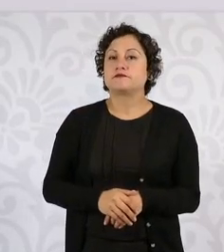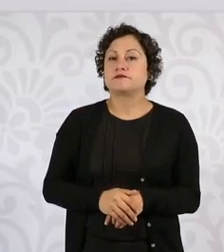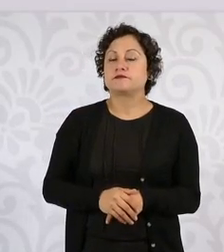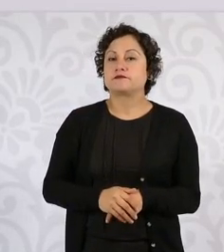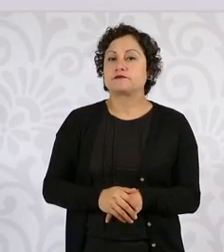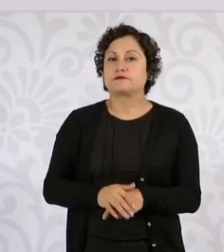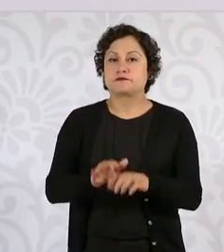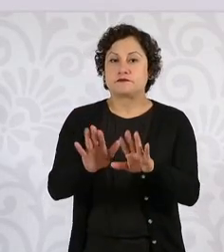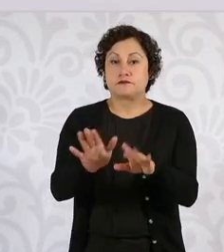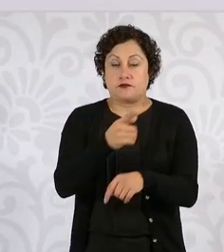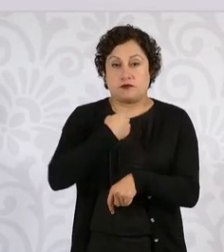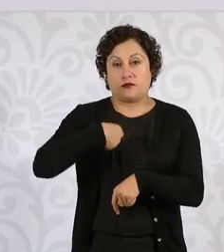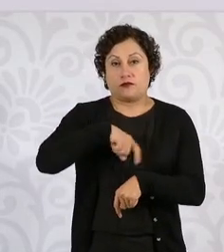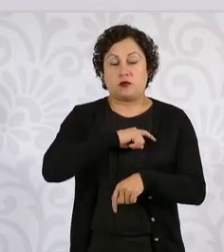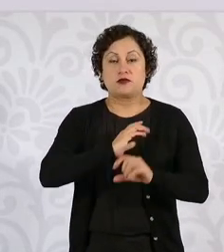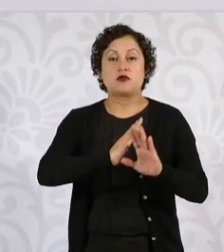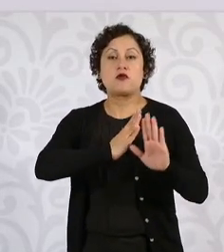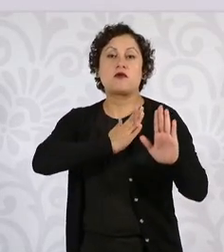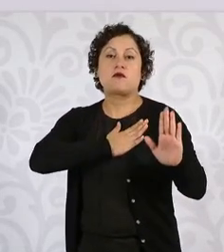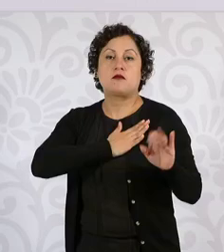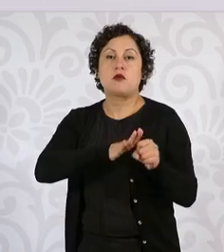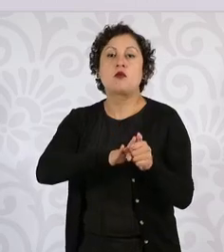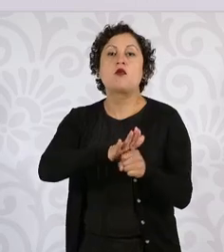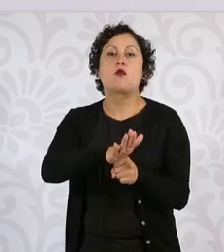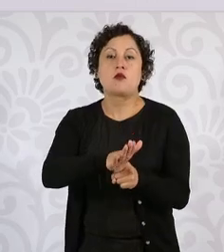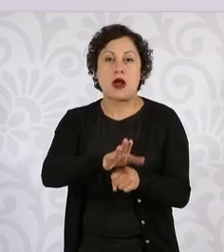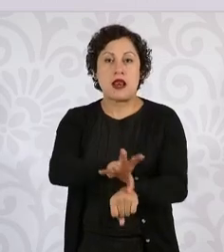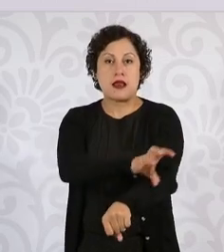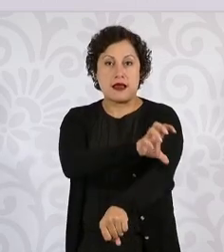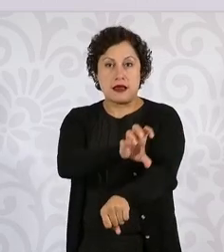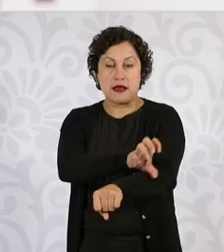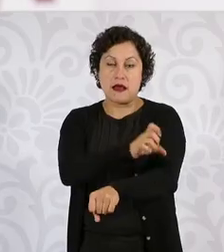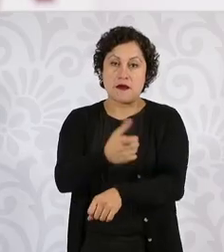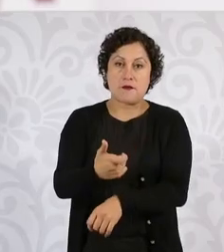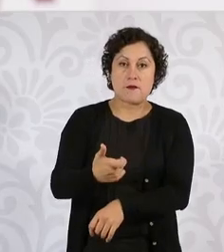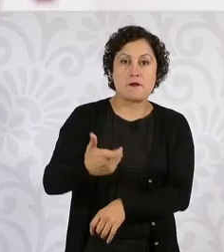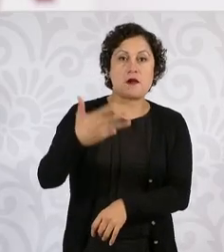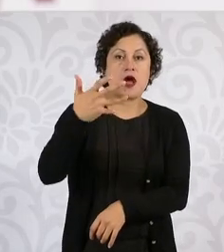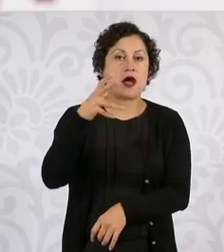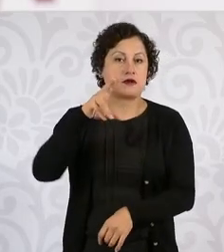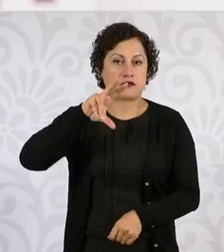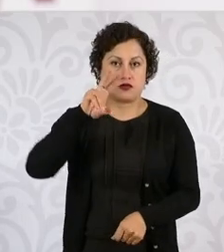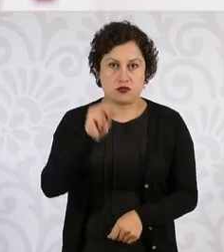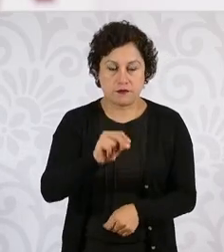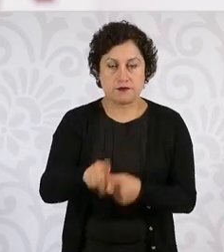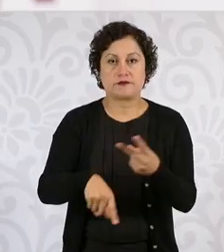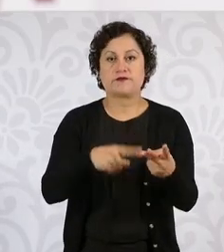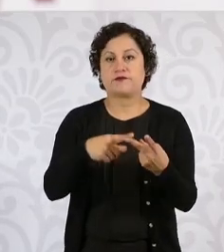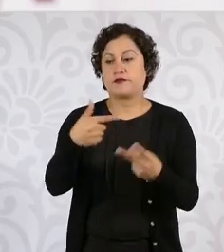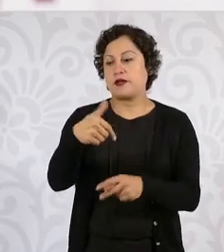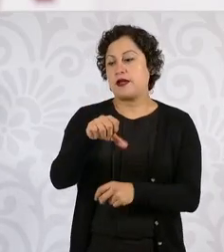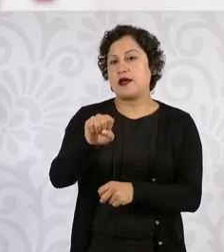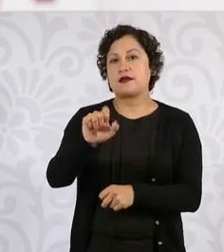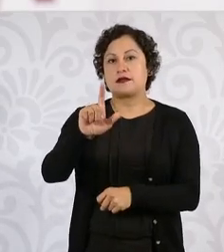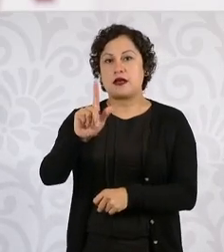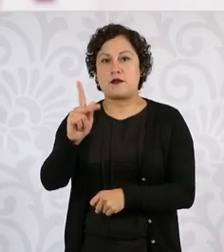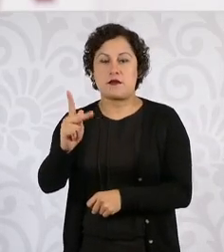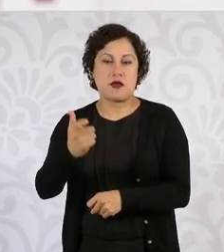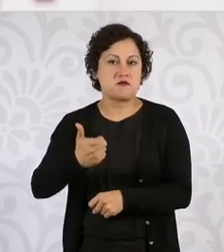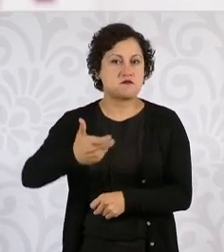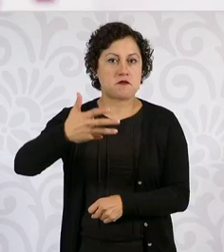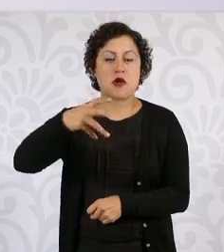no aumente el precio de la electricidad en términos reales, ni del gas LP, ni de